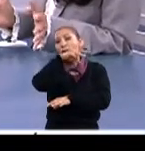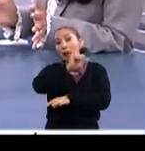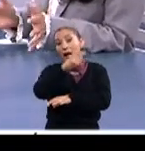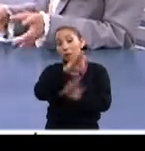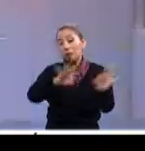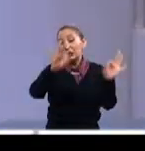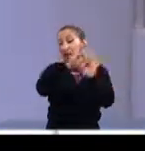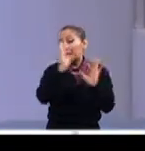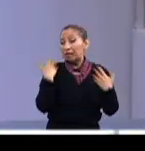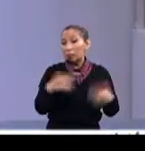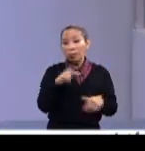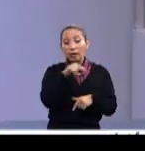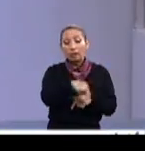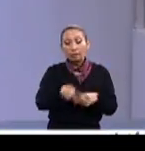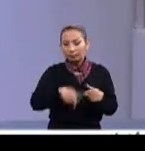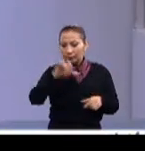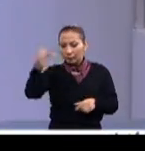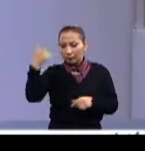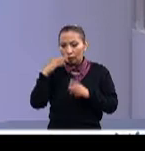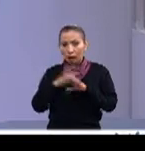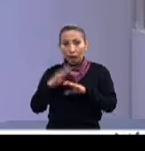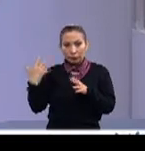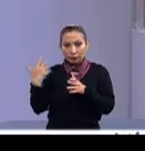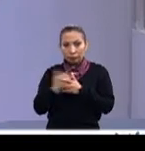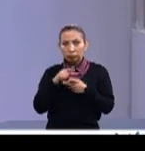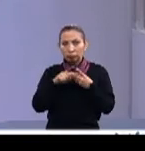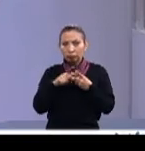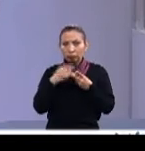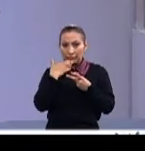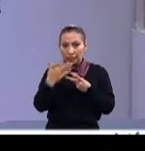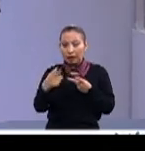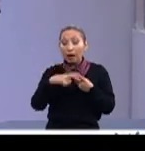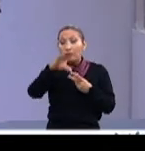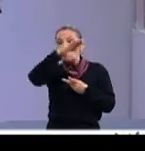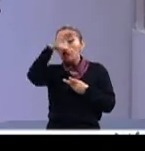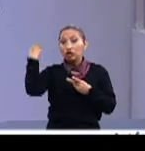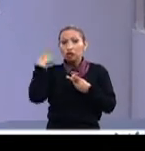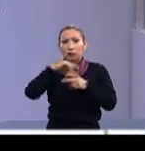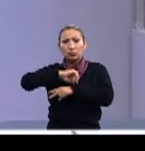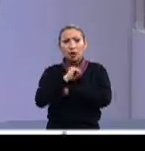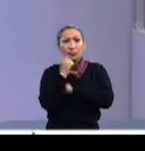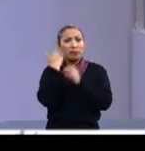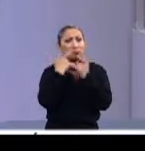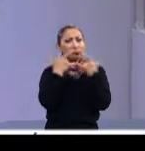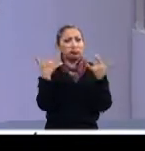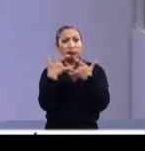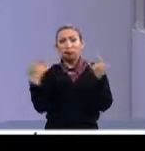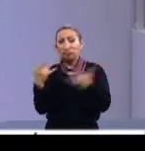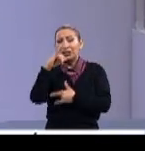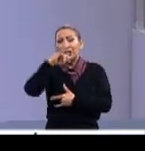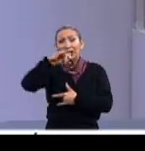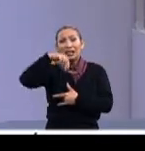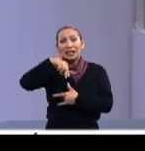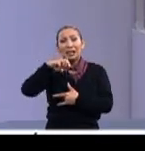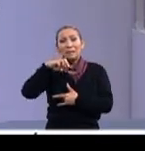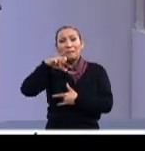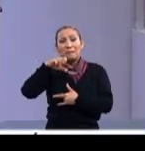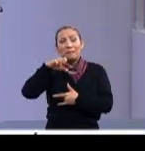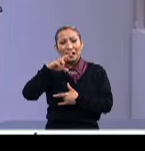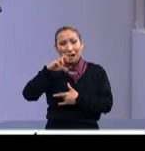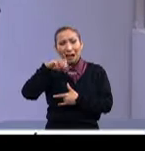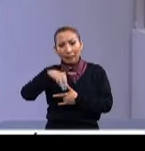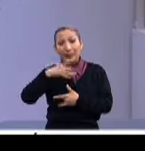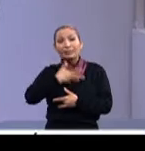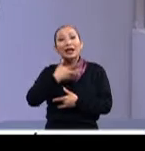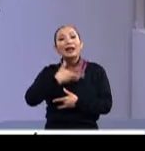esa es importantísima. Segundo gran logro, pues desde luego la fototeca. El INERM pues, tiene el gran privilegio